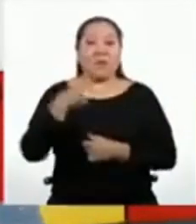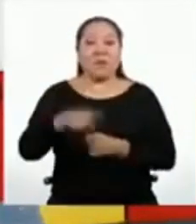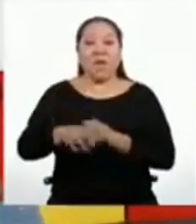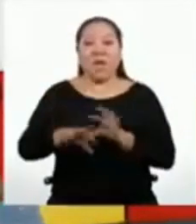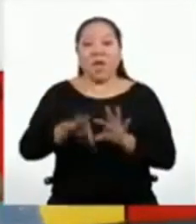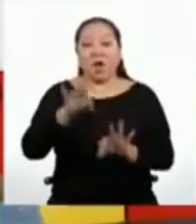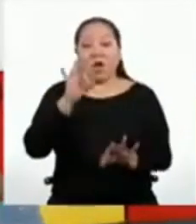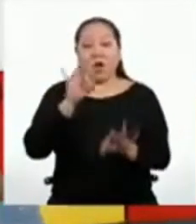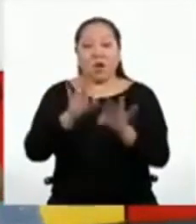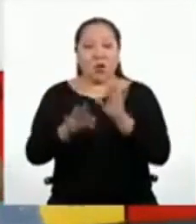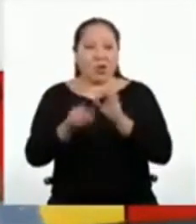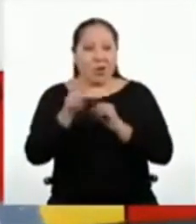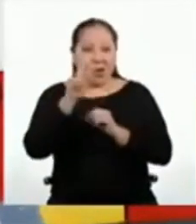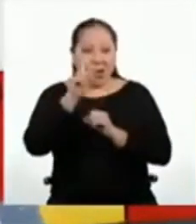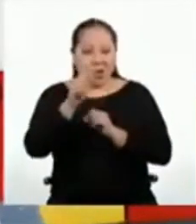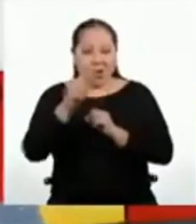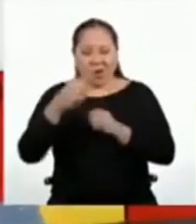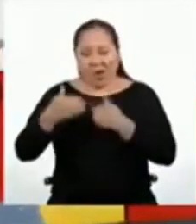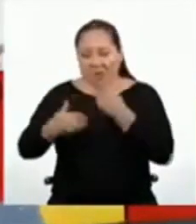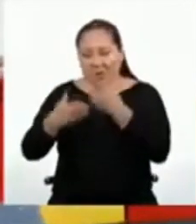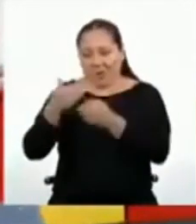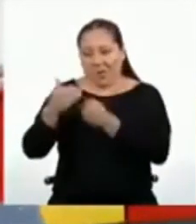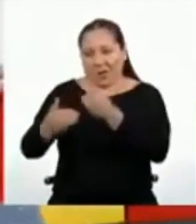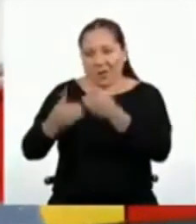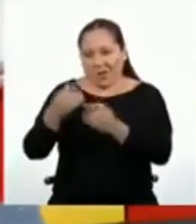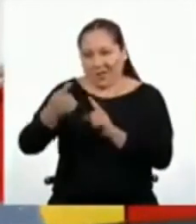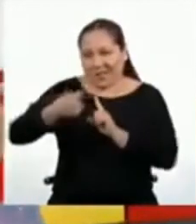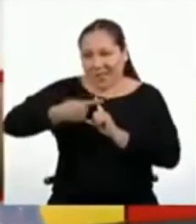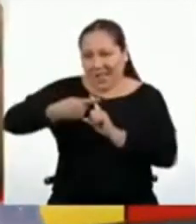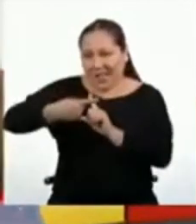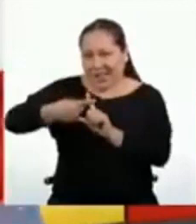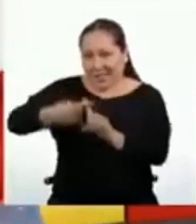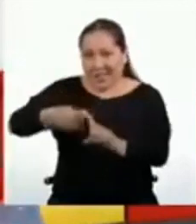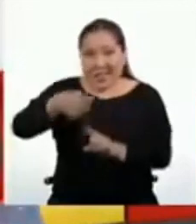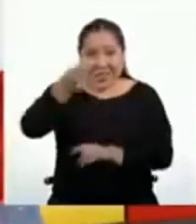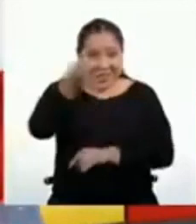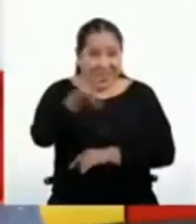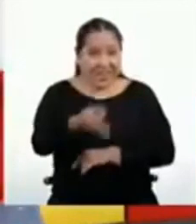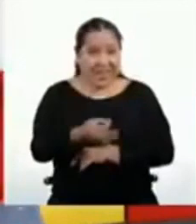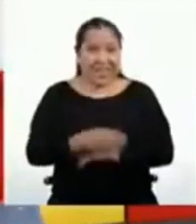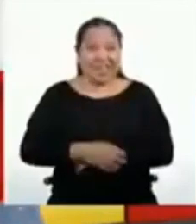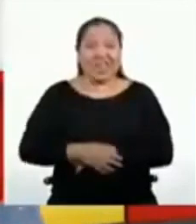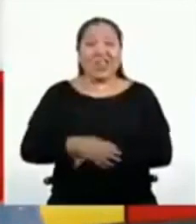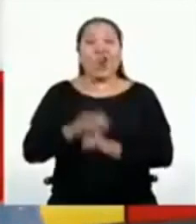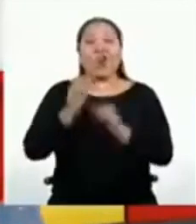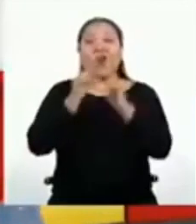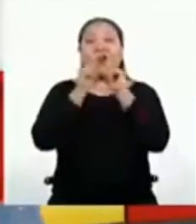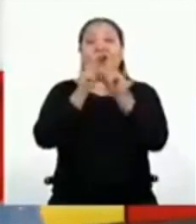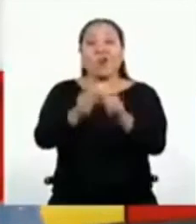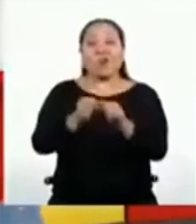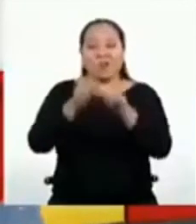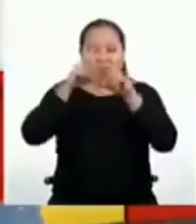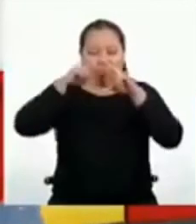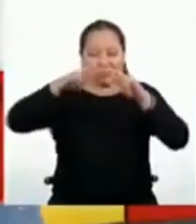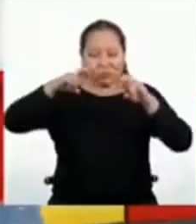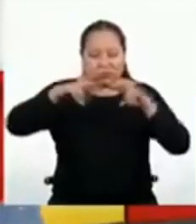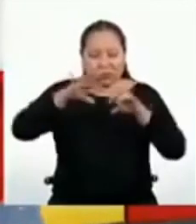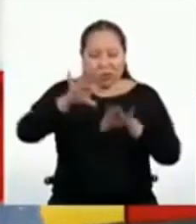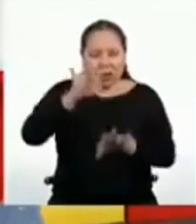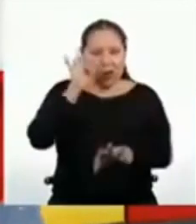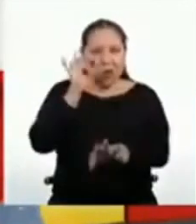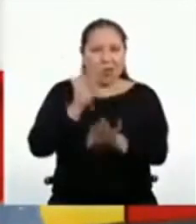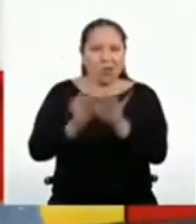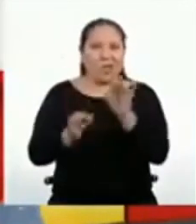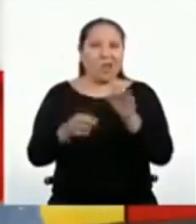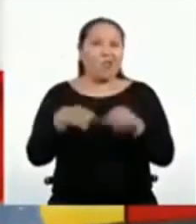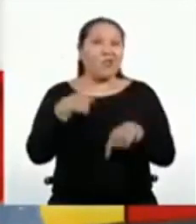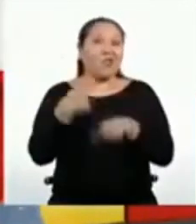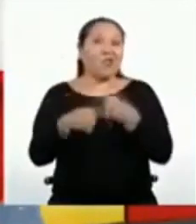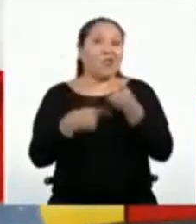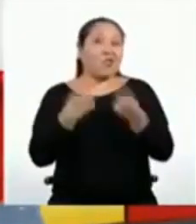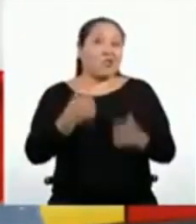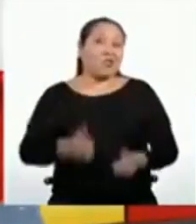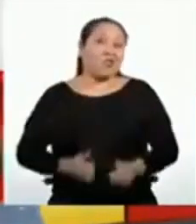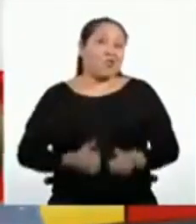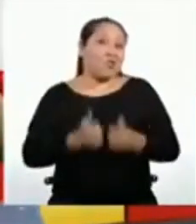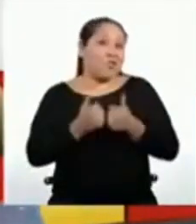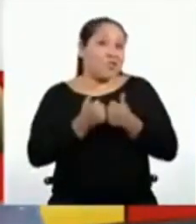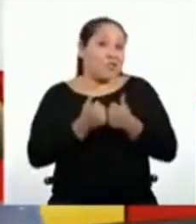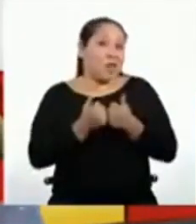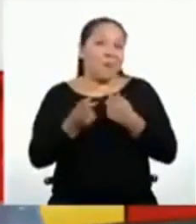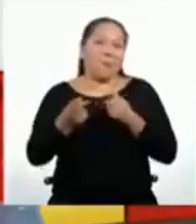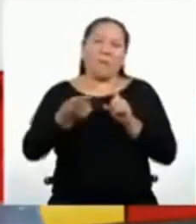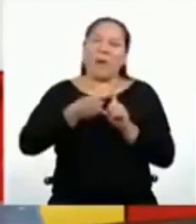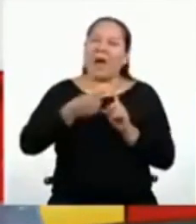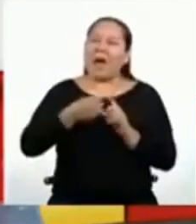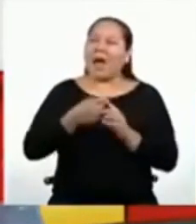encontrar una progresión aritmética, ¿no es verdad? Sigan descubriendo en su día a día más progresiones.